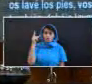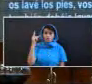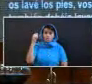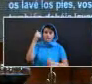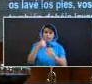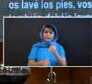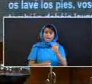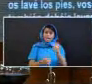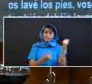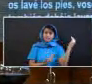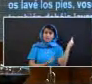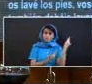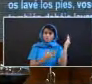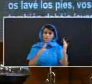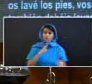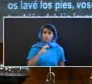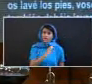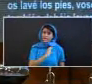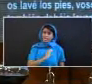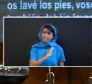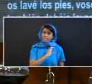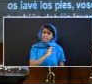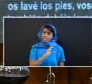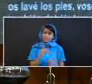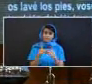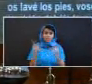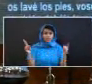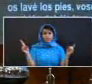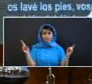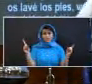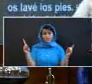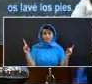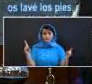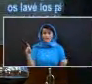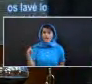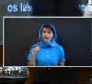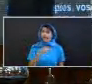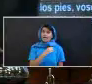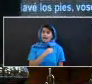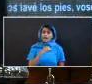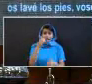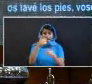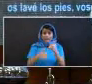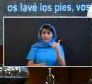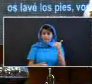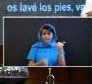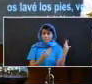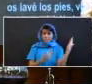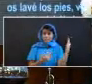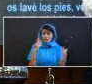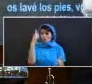Cada culto tiene un carácter diferente. Cada servicio tiene un rostro diferente.